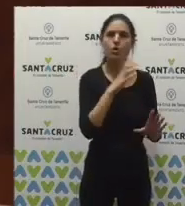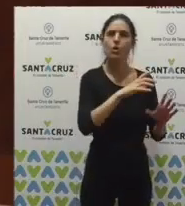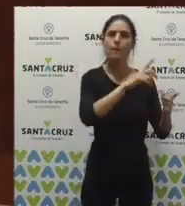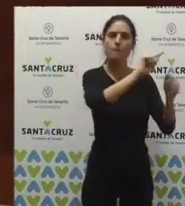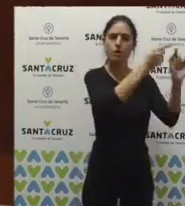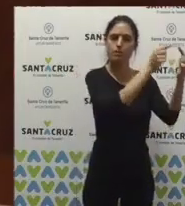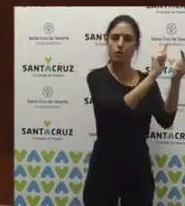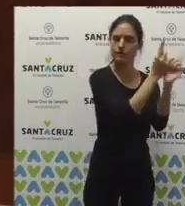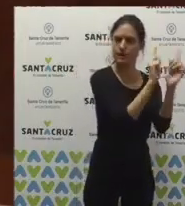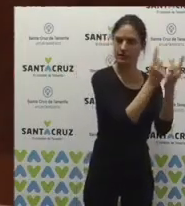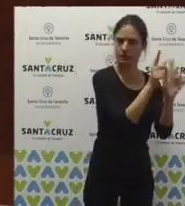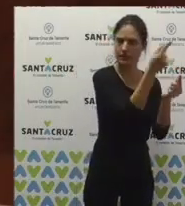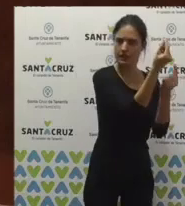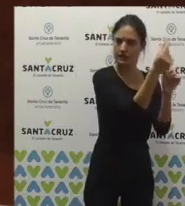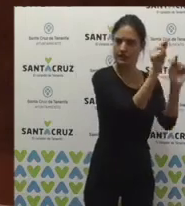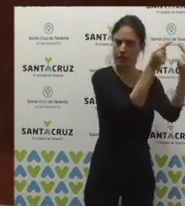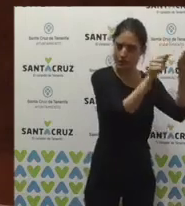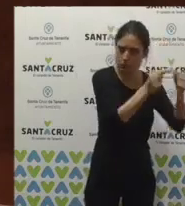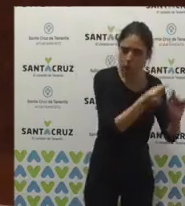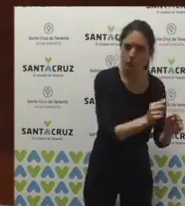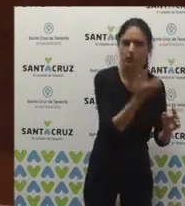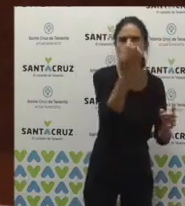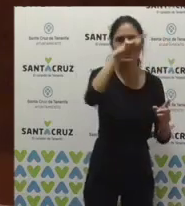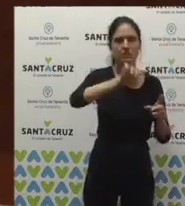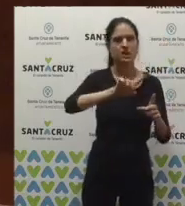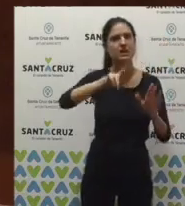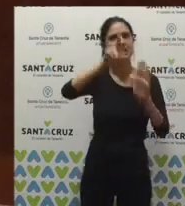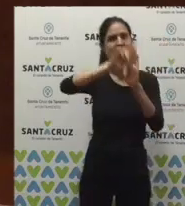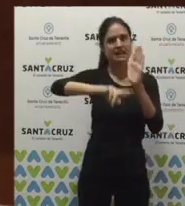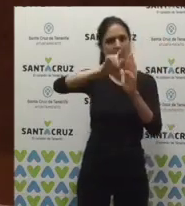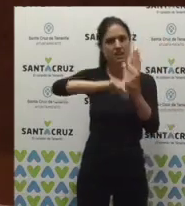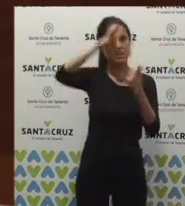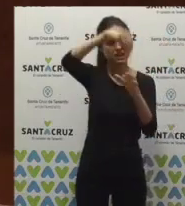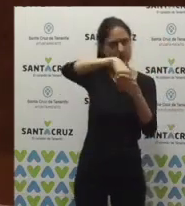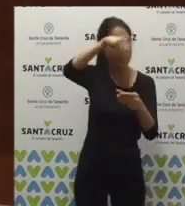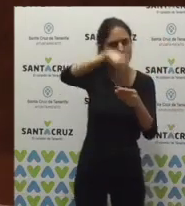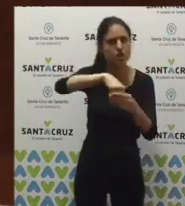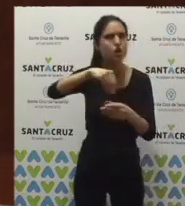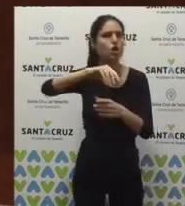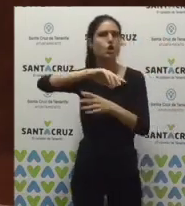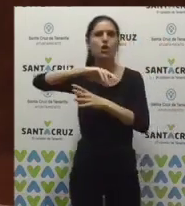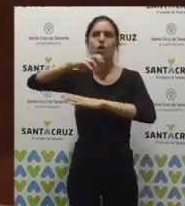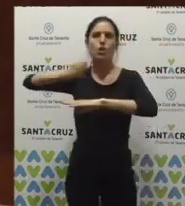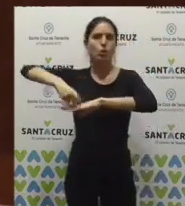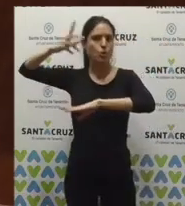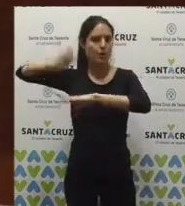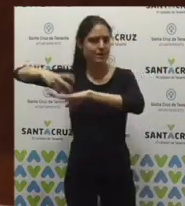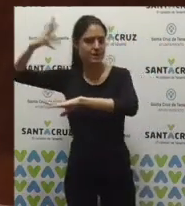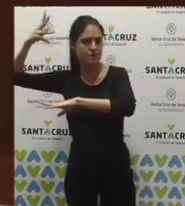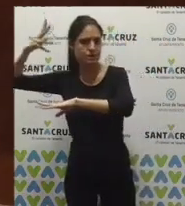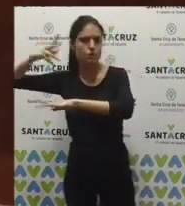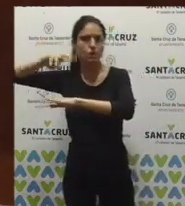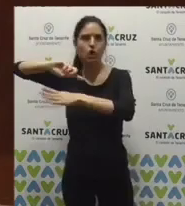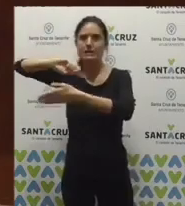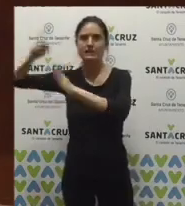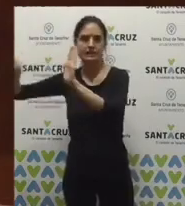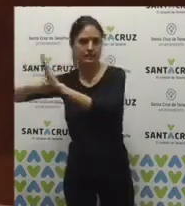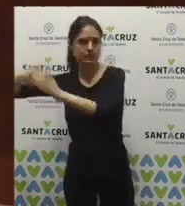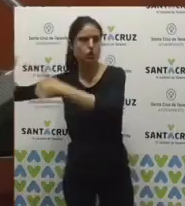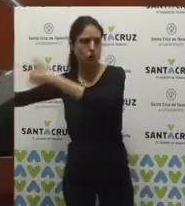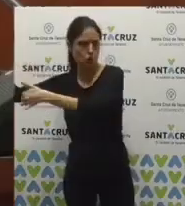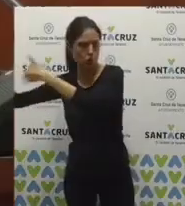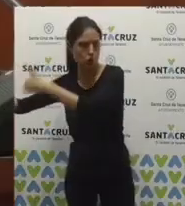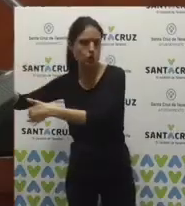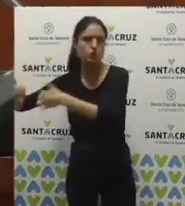la conoce perfectamente en cuanto a todo el tema del régimen interior en cuanto a urbanismo licitación e infraestructura etcétera completamente recogida servicios